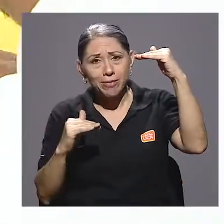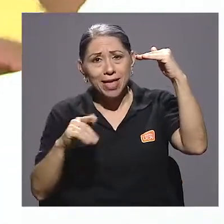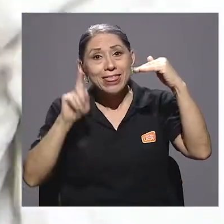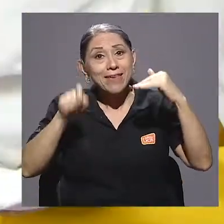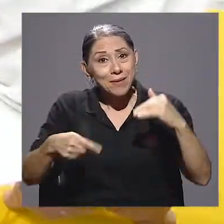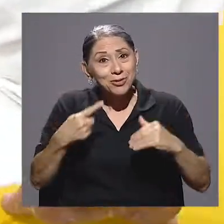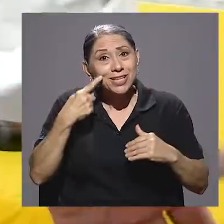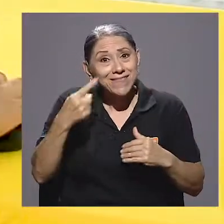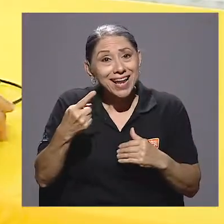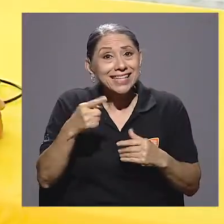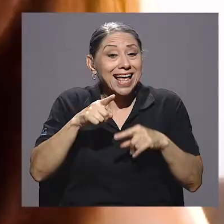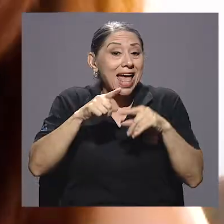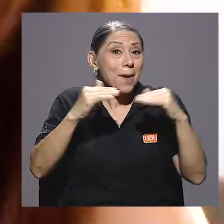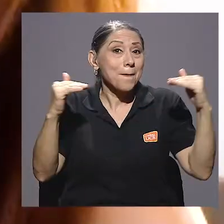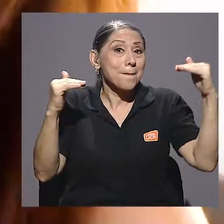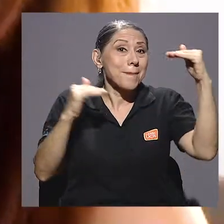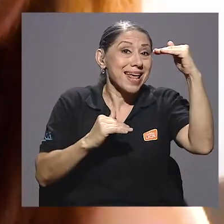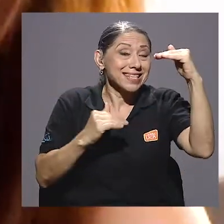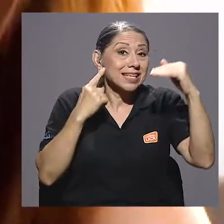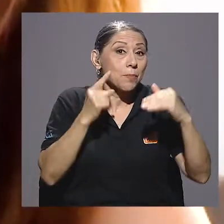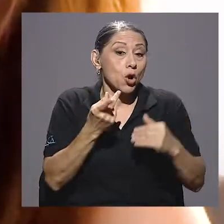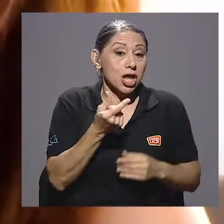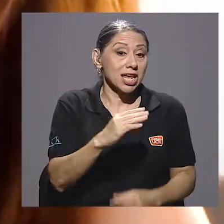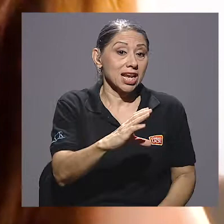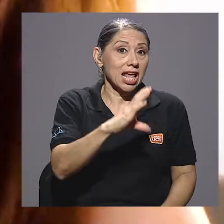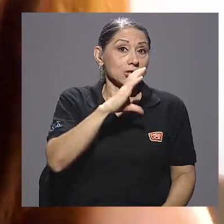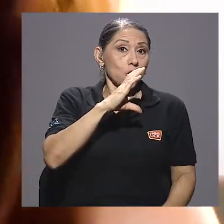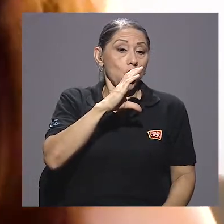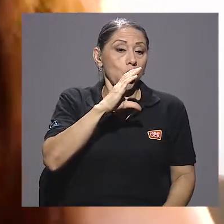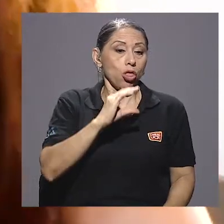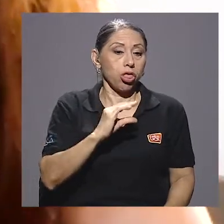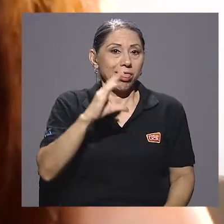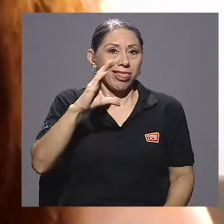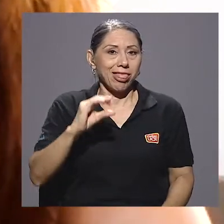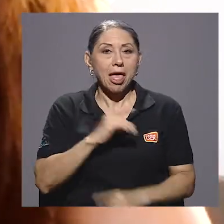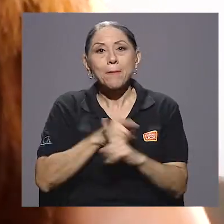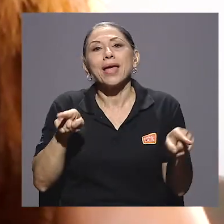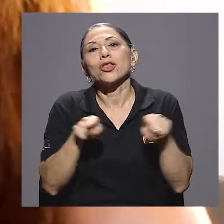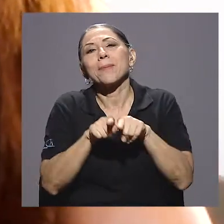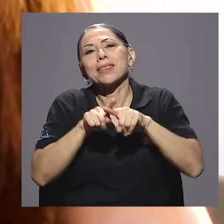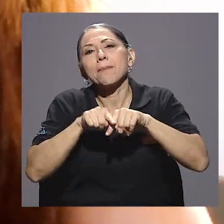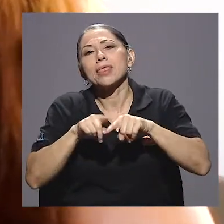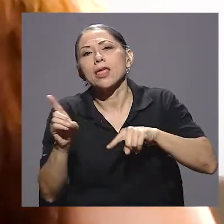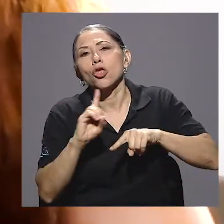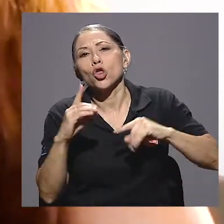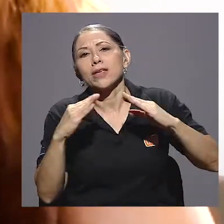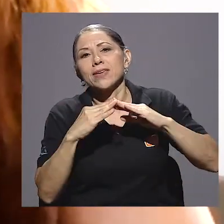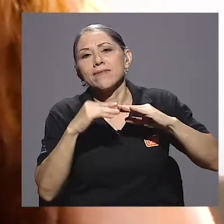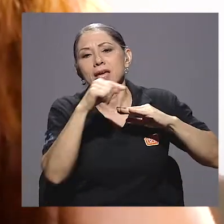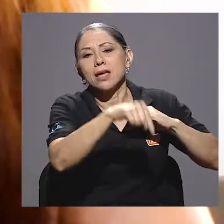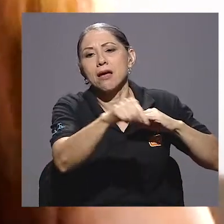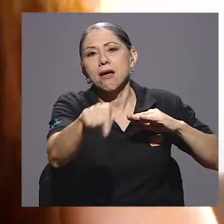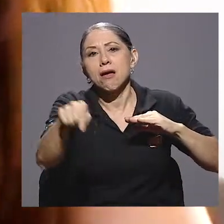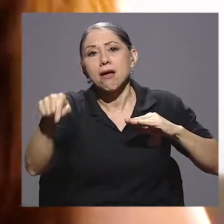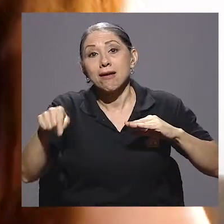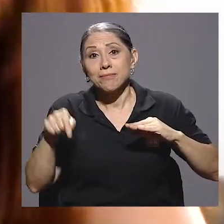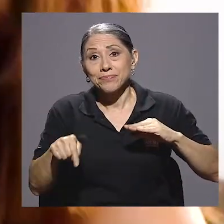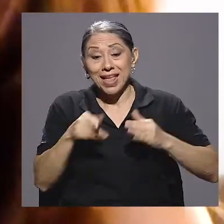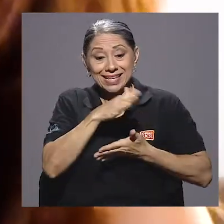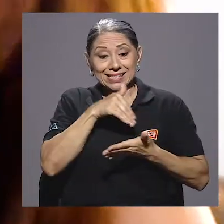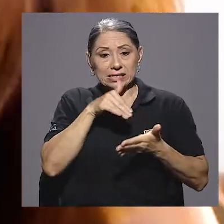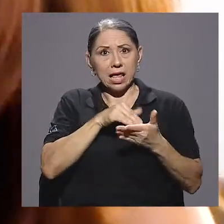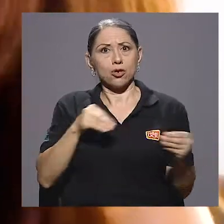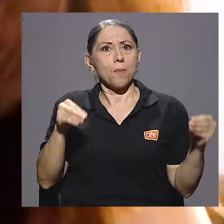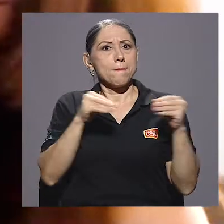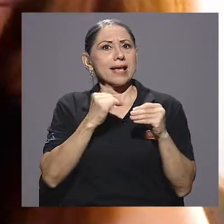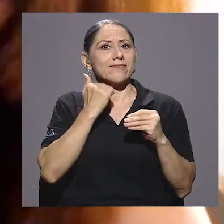por ingreso, pero también brechas de orden territorial, ¿verdad? Mientras el acceso a una mejor conectividad en